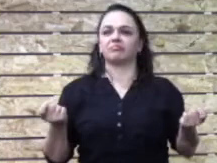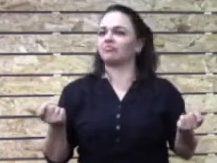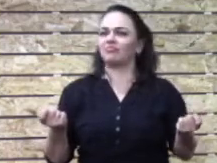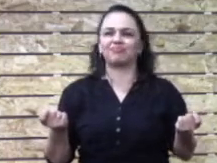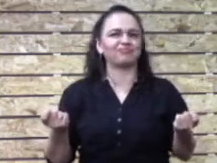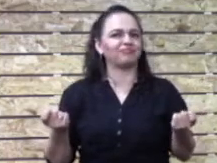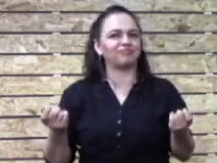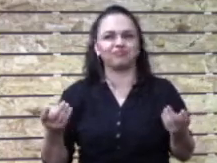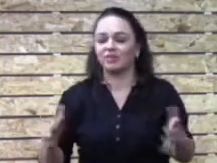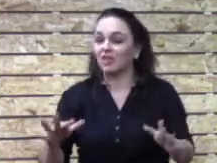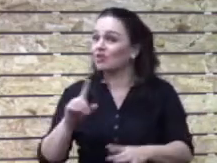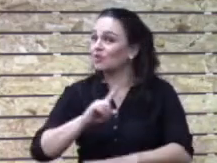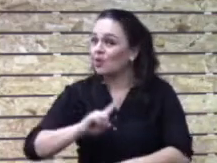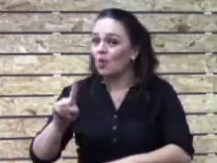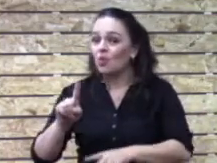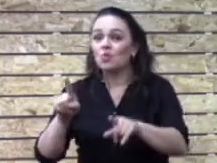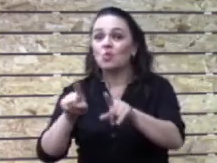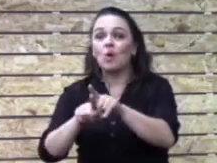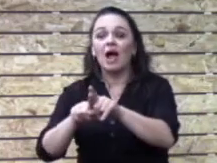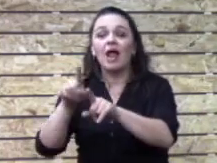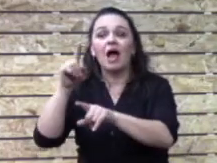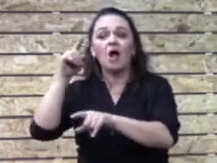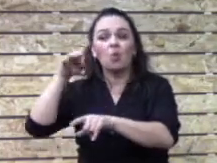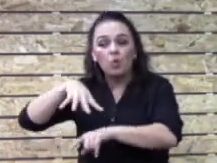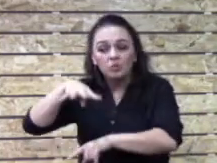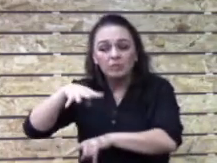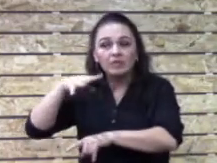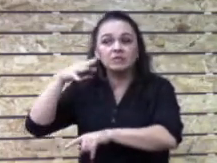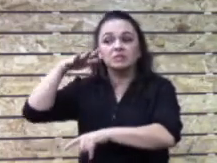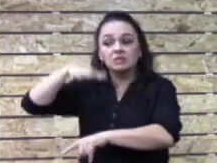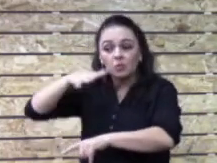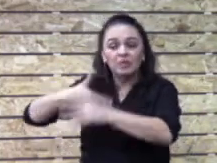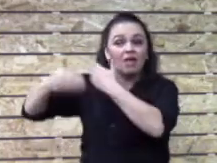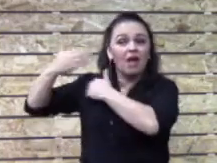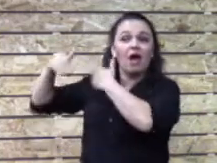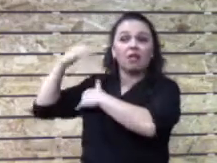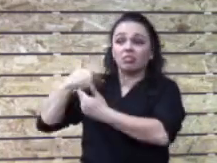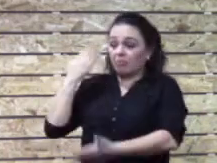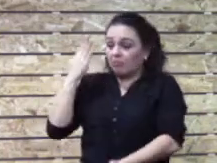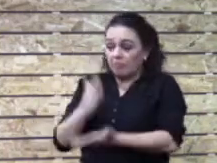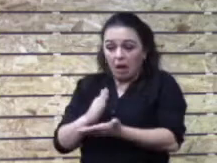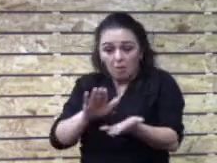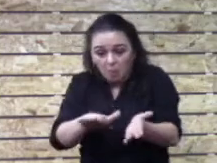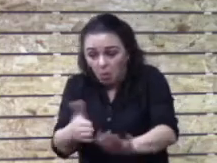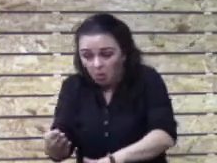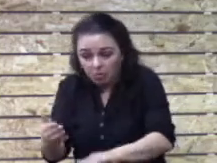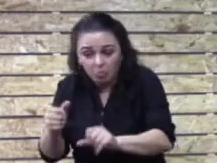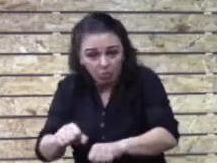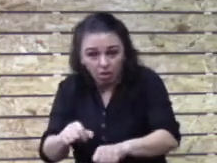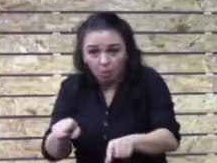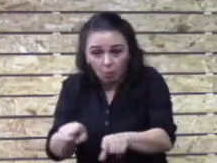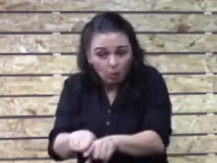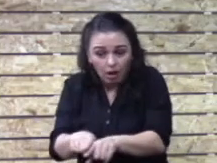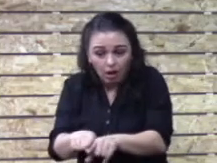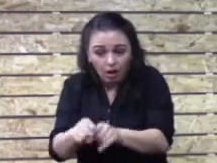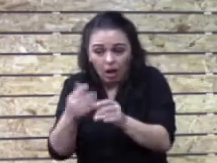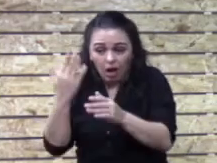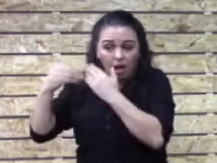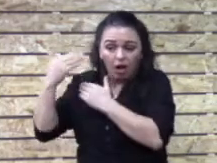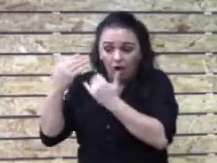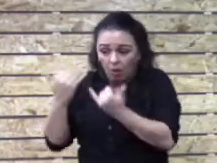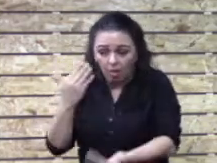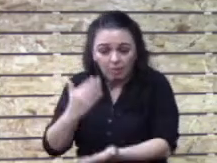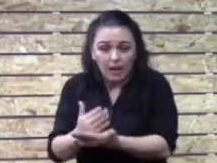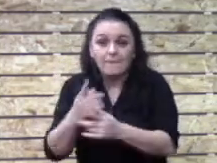en la misma situación que estábamos hace 4 o 5 meses, de que podíamos morirnos en cualquier momento. La diferencia es que ahora nos damos